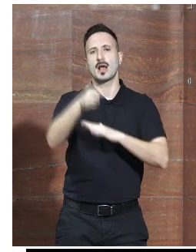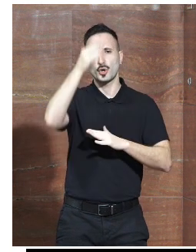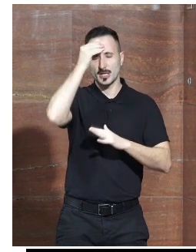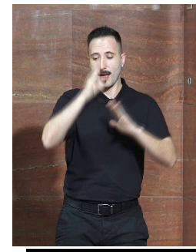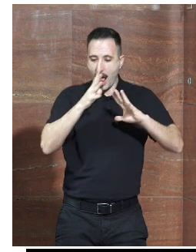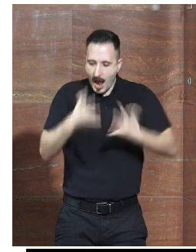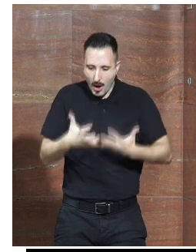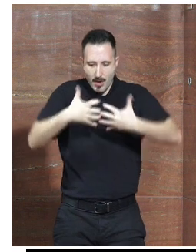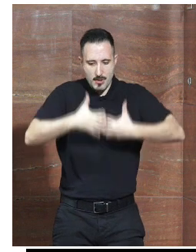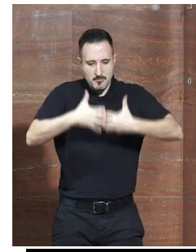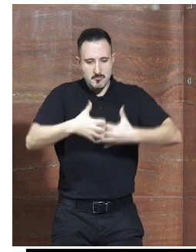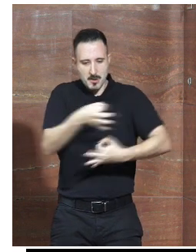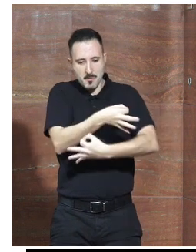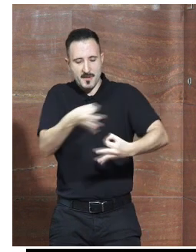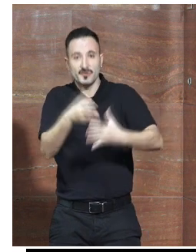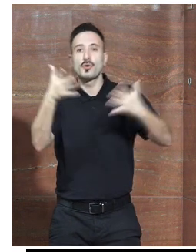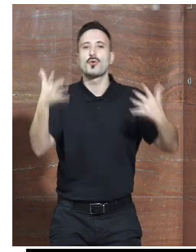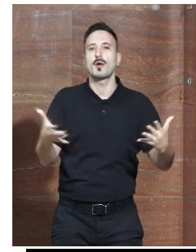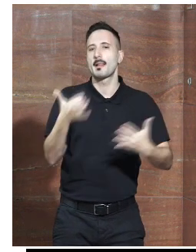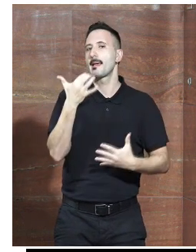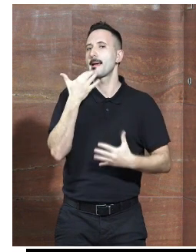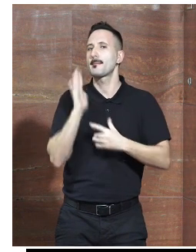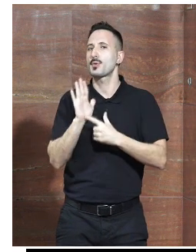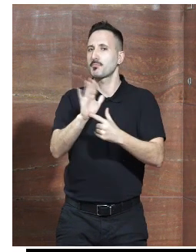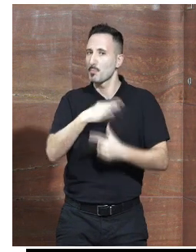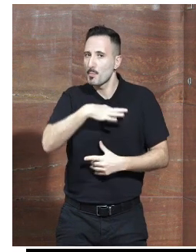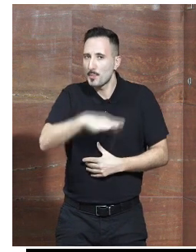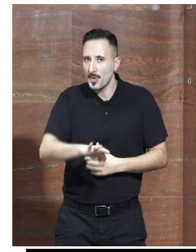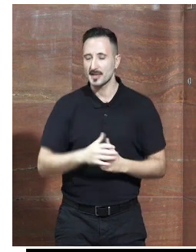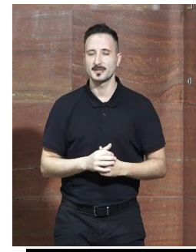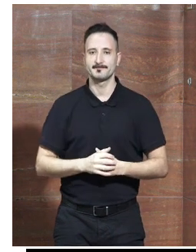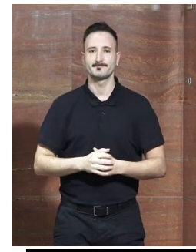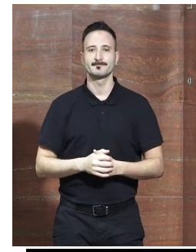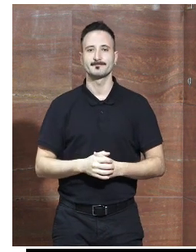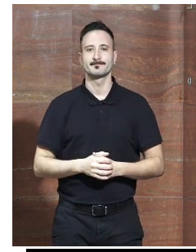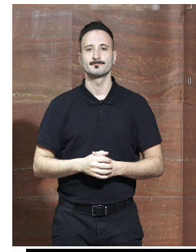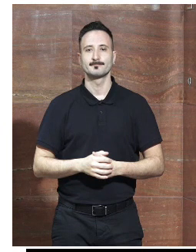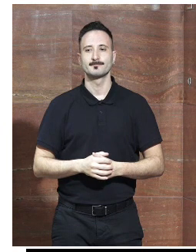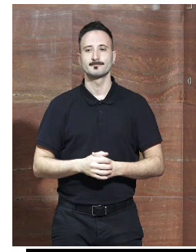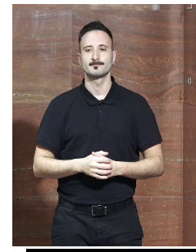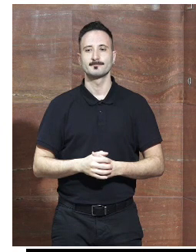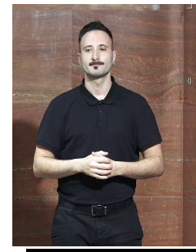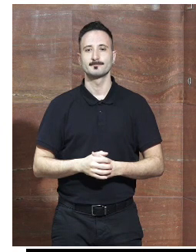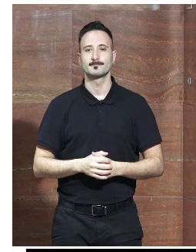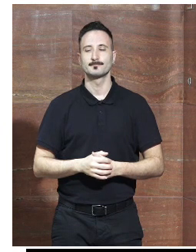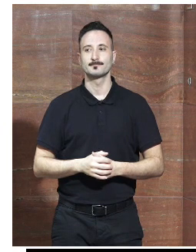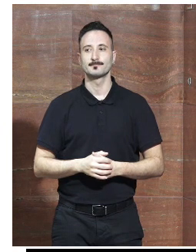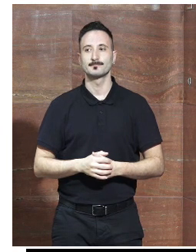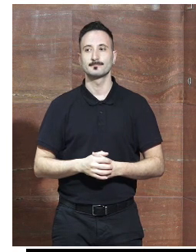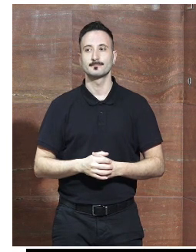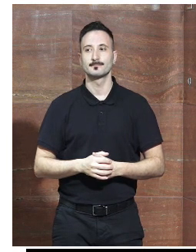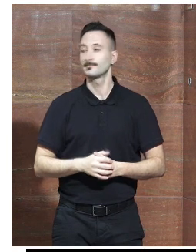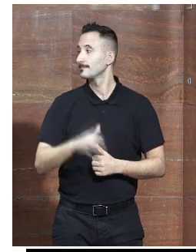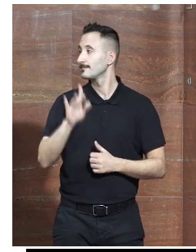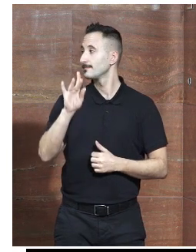funcionando bien? Pues si podemos poner algún ejemplo, ¿no? En este caso... Sí, empezamos. Sí. ¿Se puede